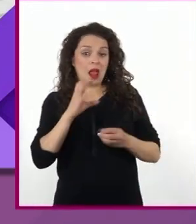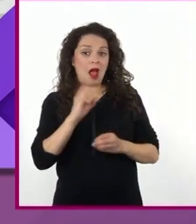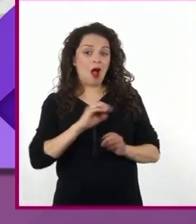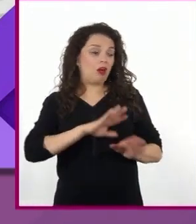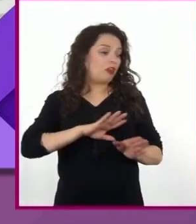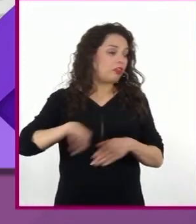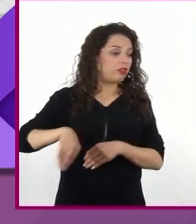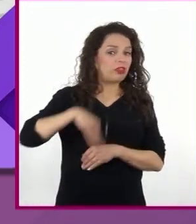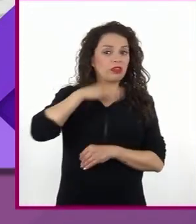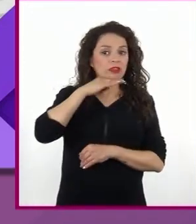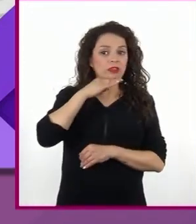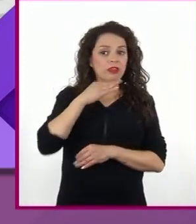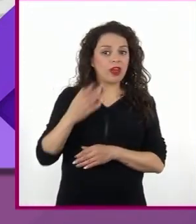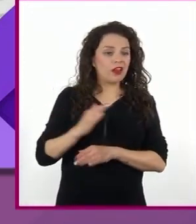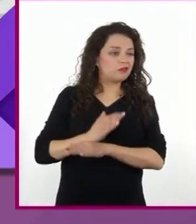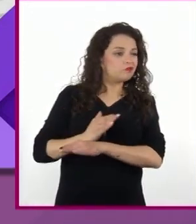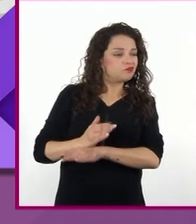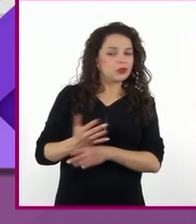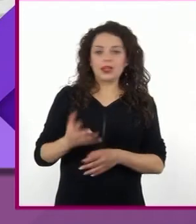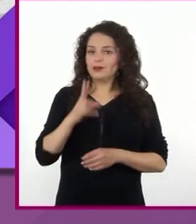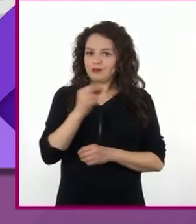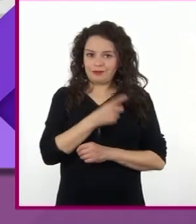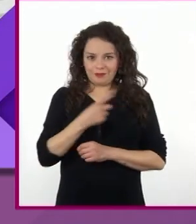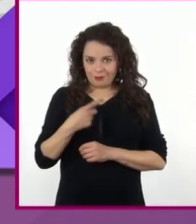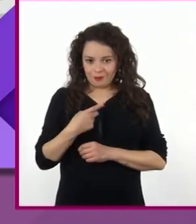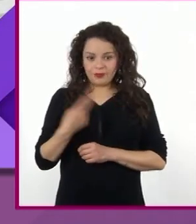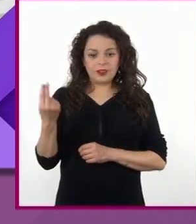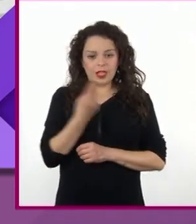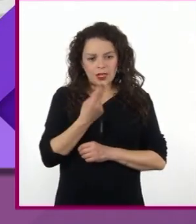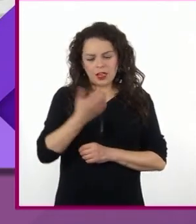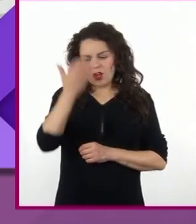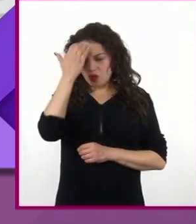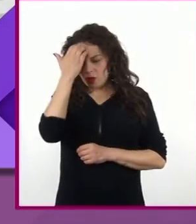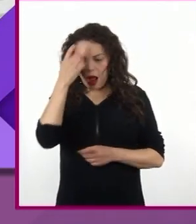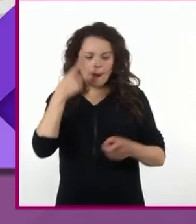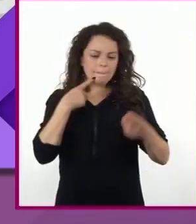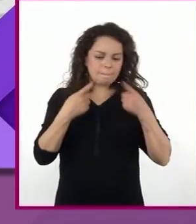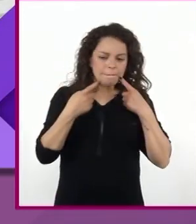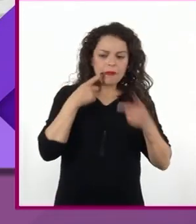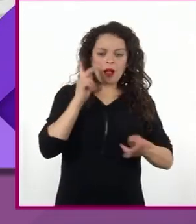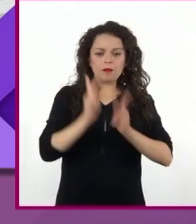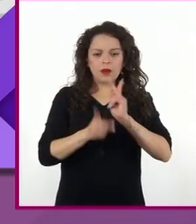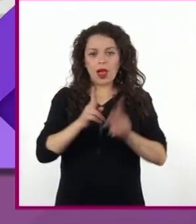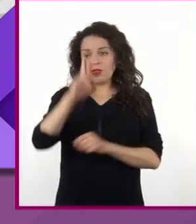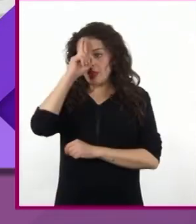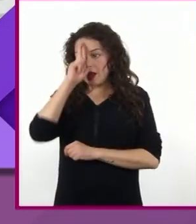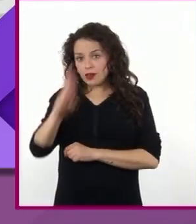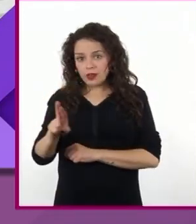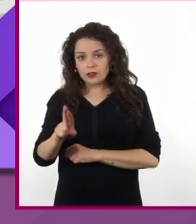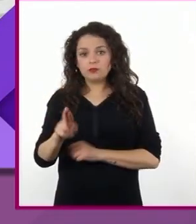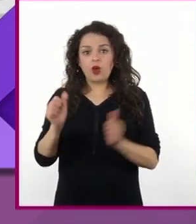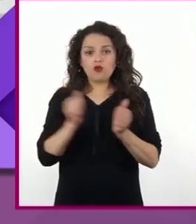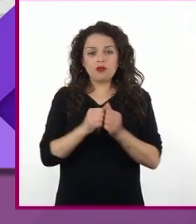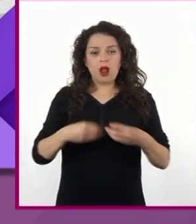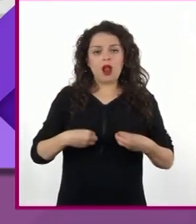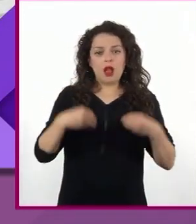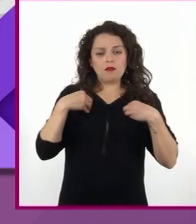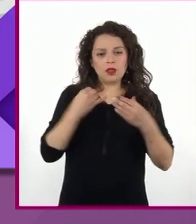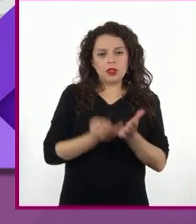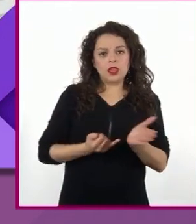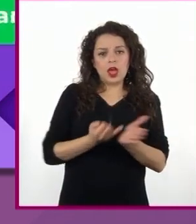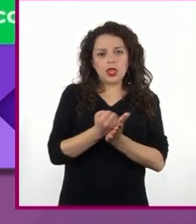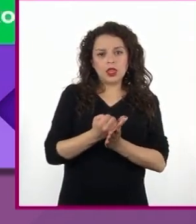y tener la disposición a conocer, dialogar, respetar e incluirlas en la vida y decisiones de la